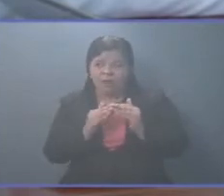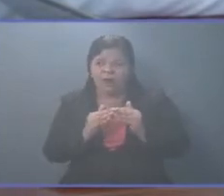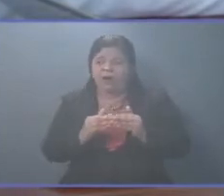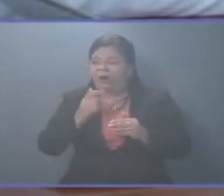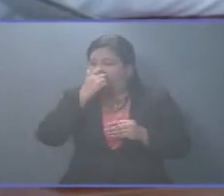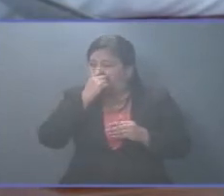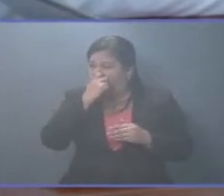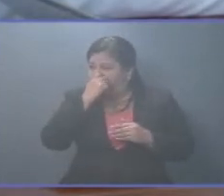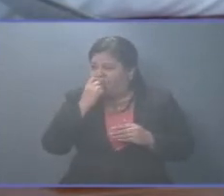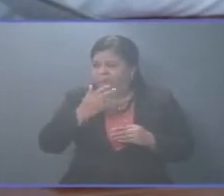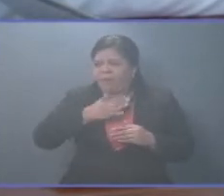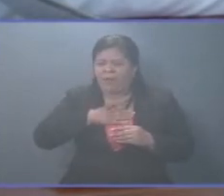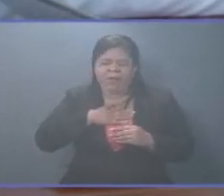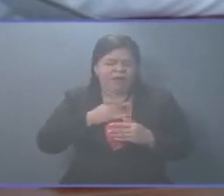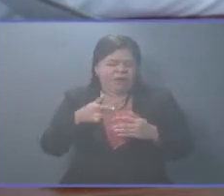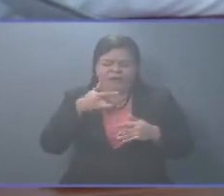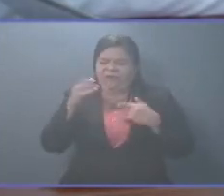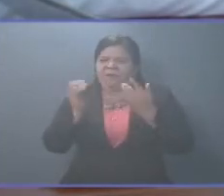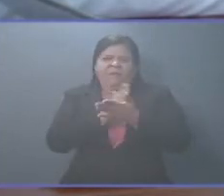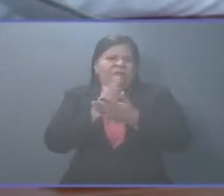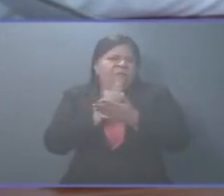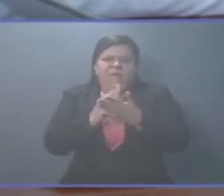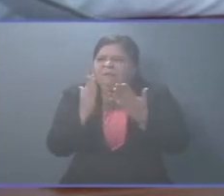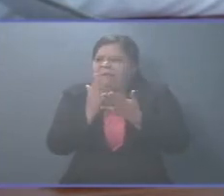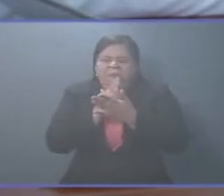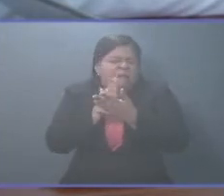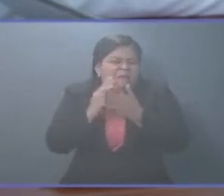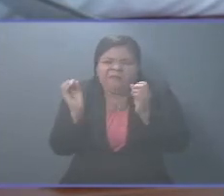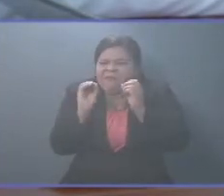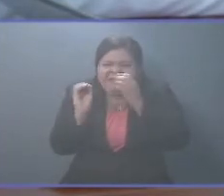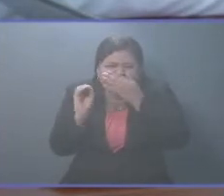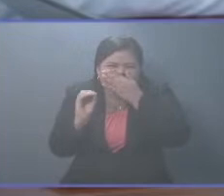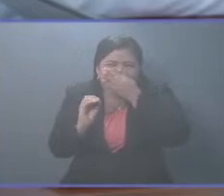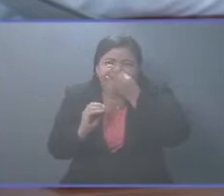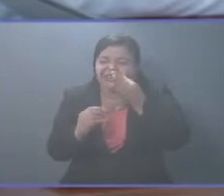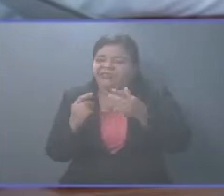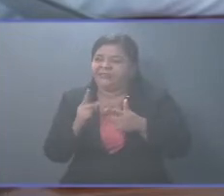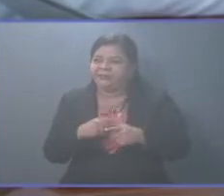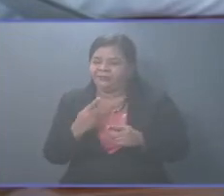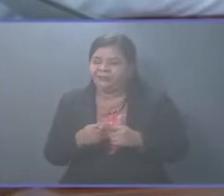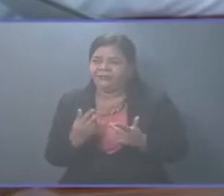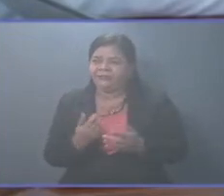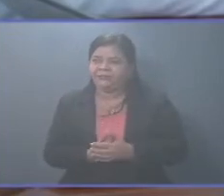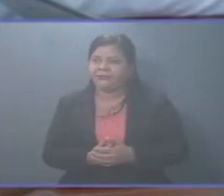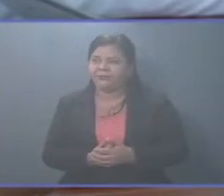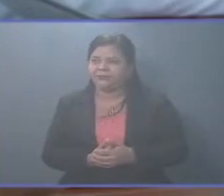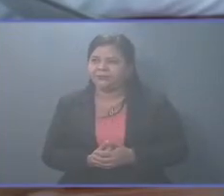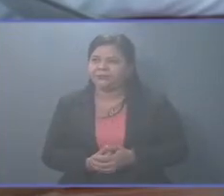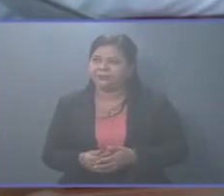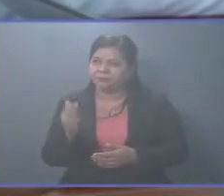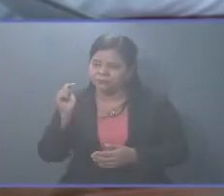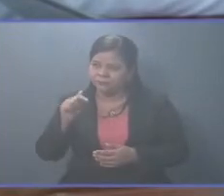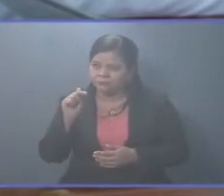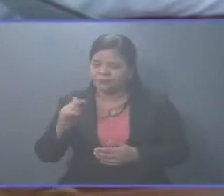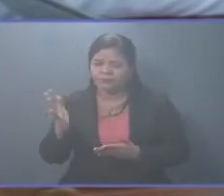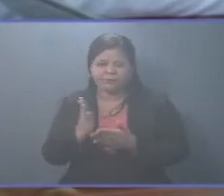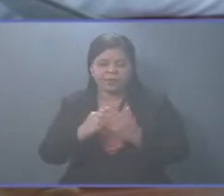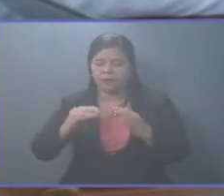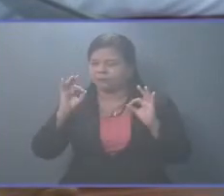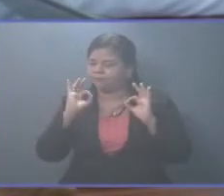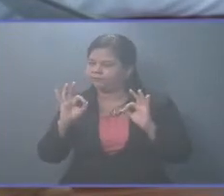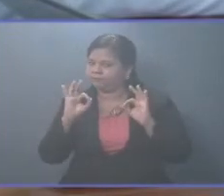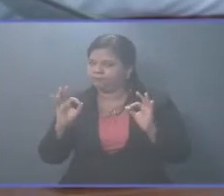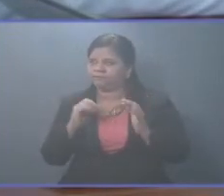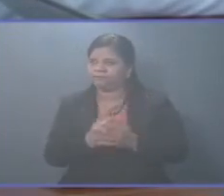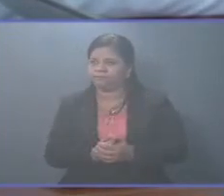a mí me dio que yo no sentí absolutamente nada ni ningún síntoma. Entonces, eso sería un éxito tremendo en la